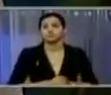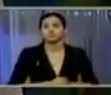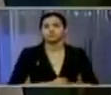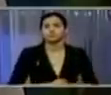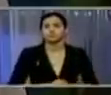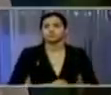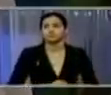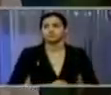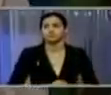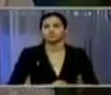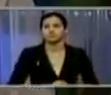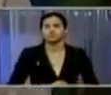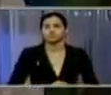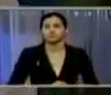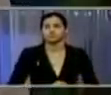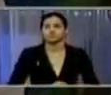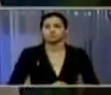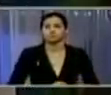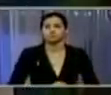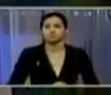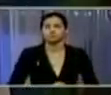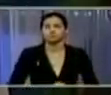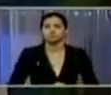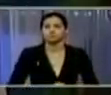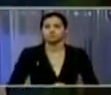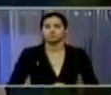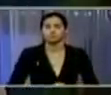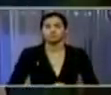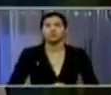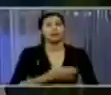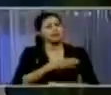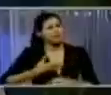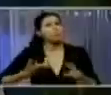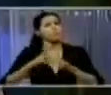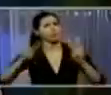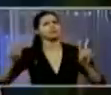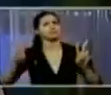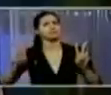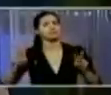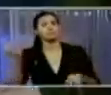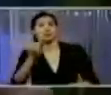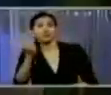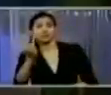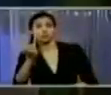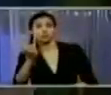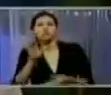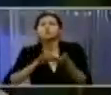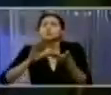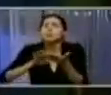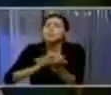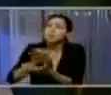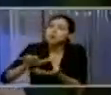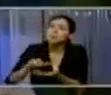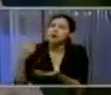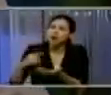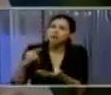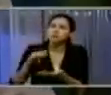El doble. Nosotros queremos paz para que Venezuela resuelva los problemas que